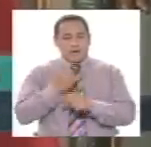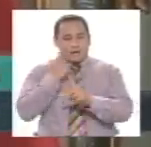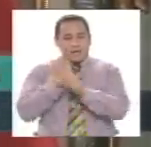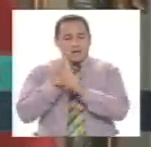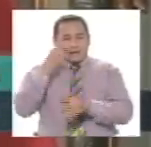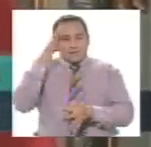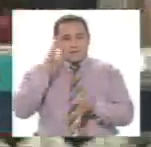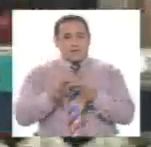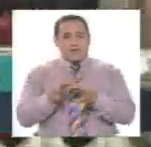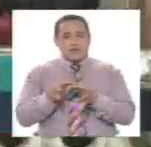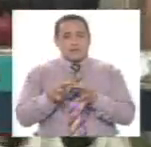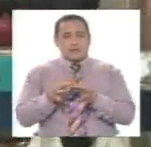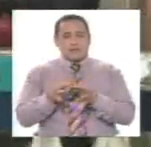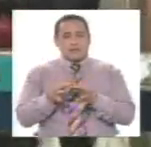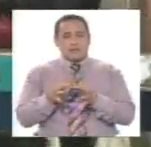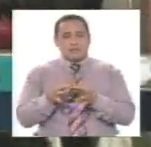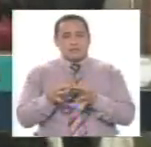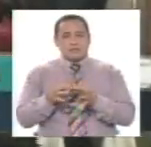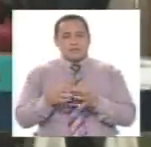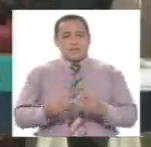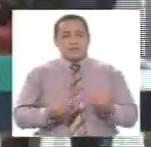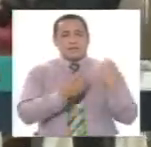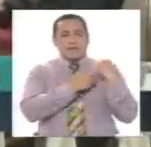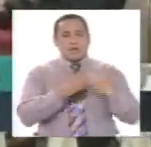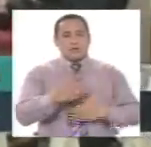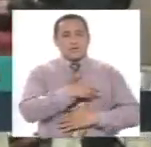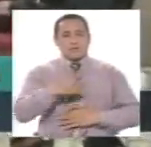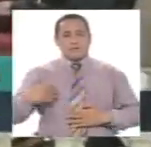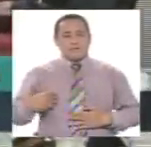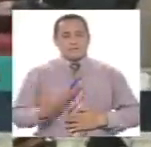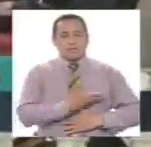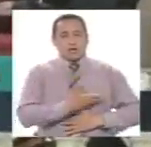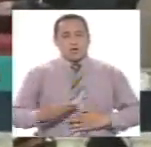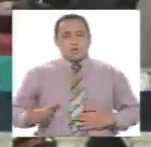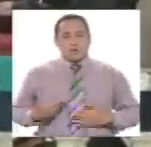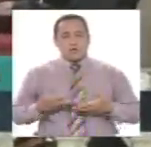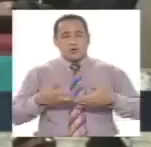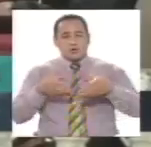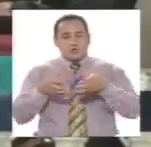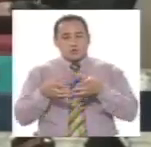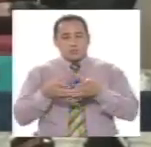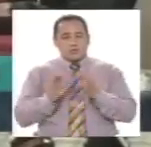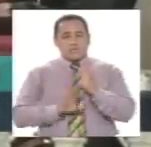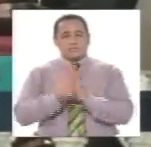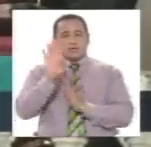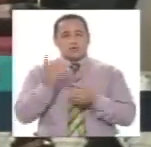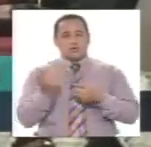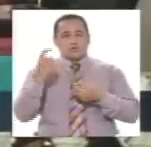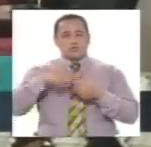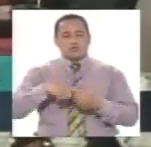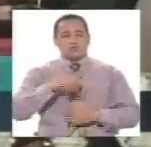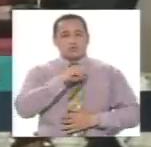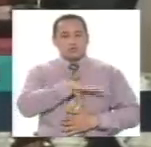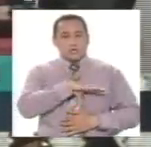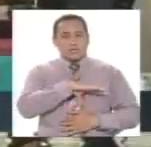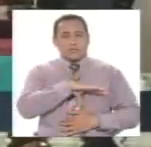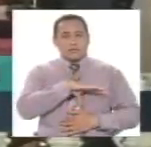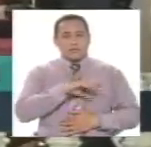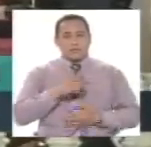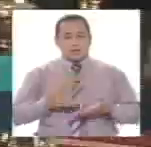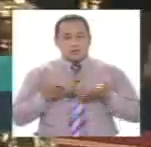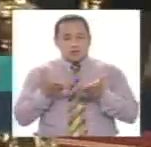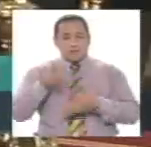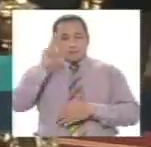leal y fielmente el cargo de ministra de Estado en el despacho de Desarrollo e Inclusión Social